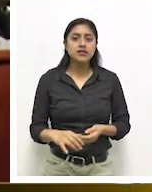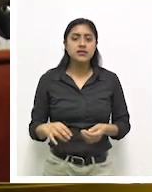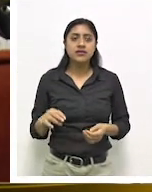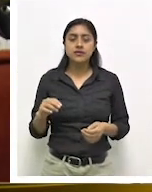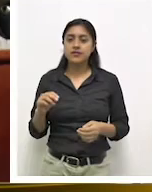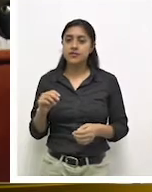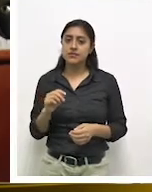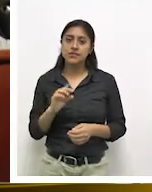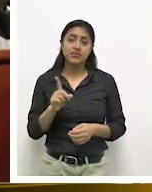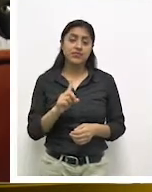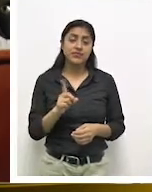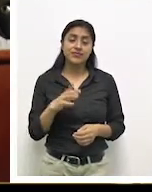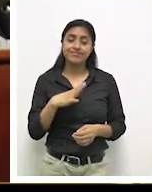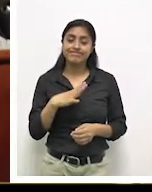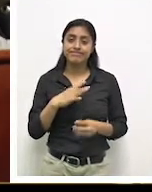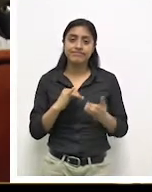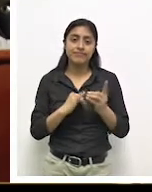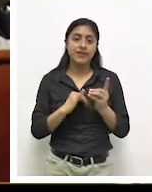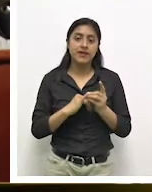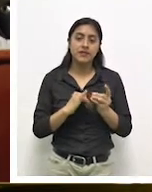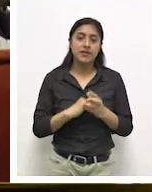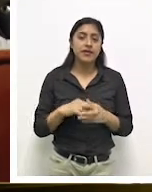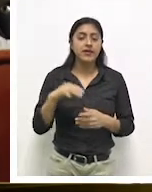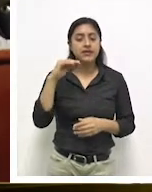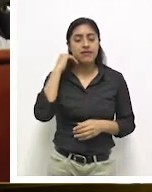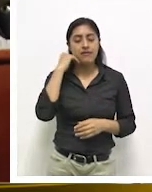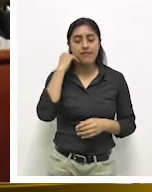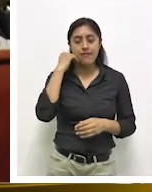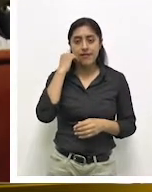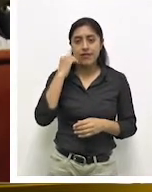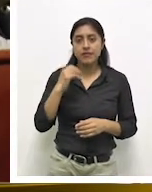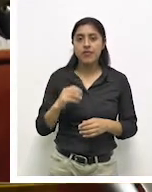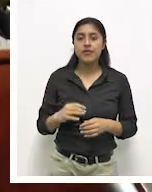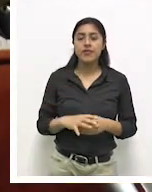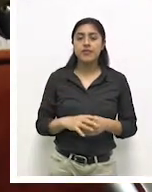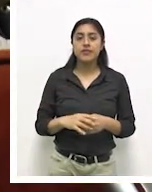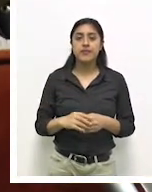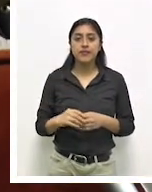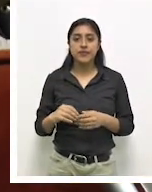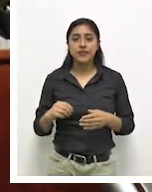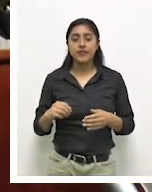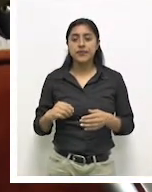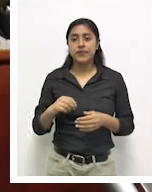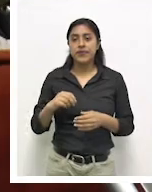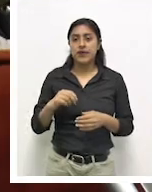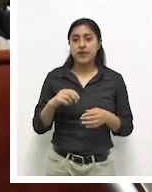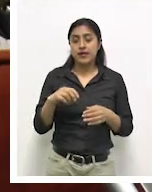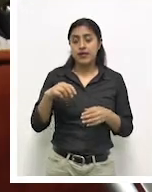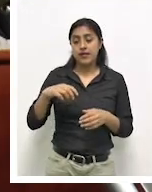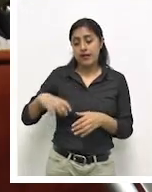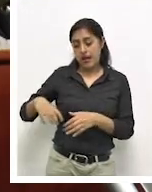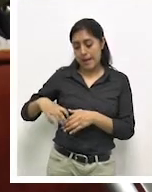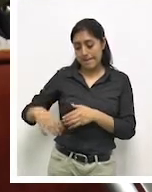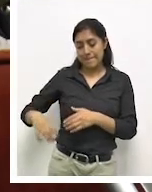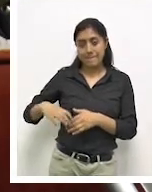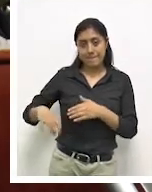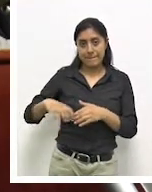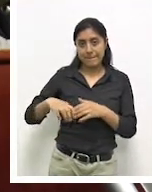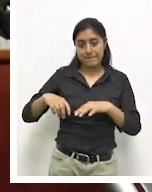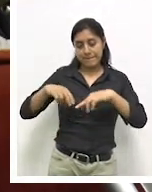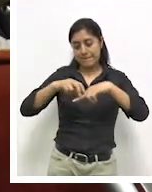si no, que en el estado que estaba era muy difícil para hacer el trámite. La pierna la tenía costurada.